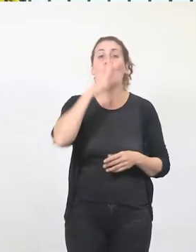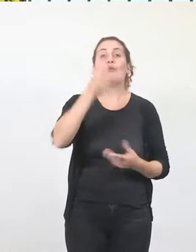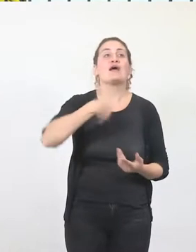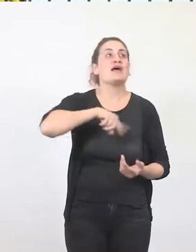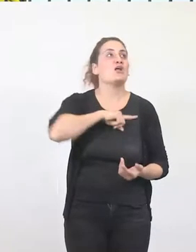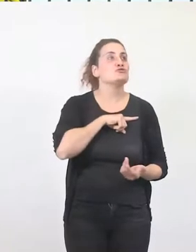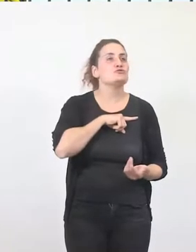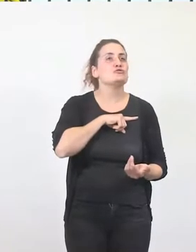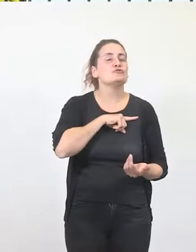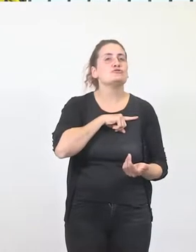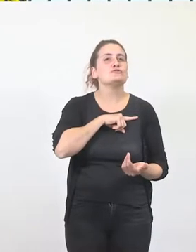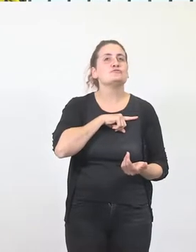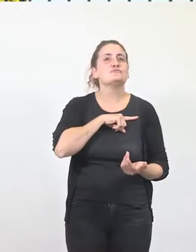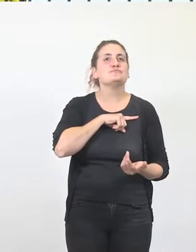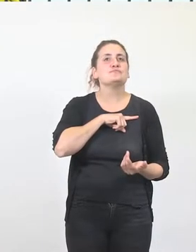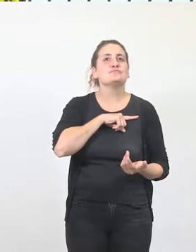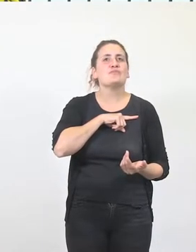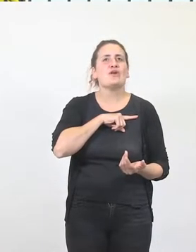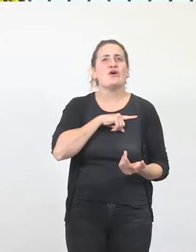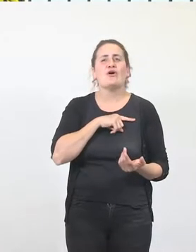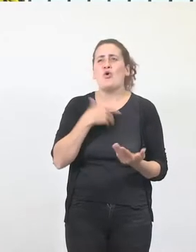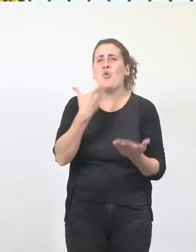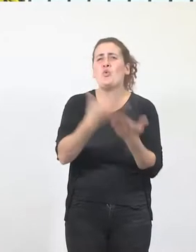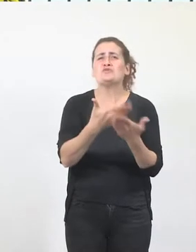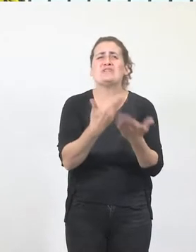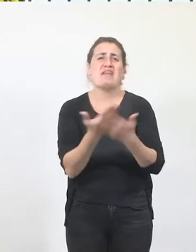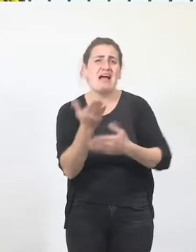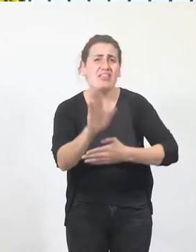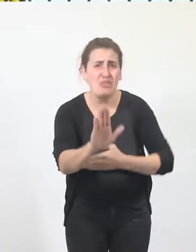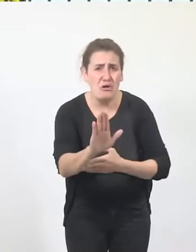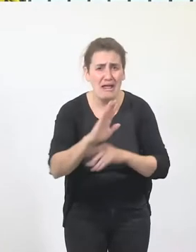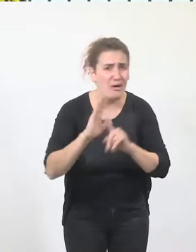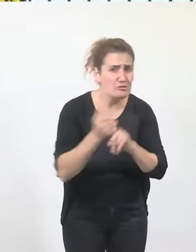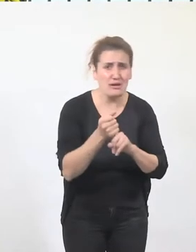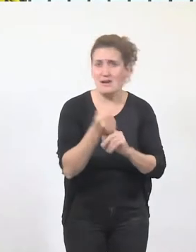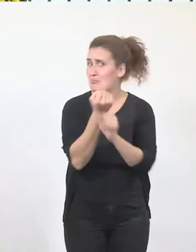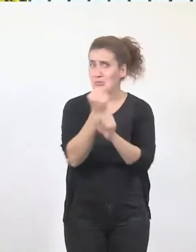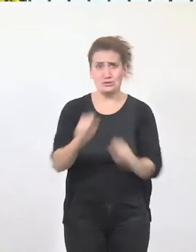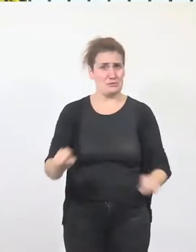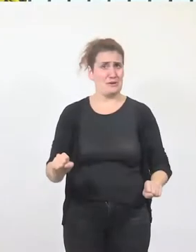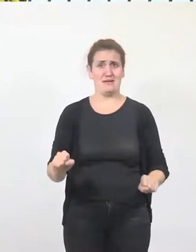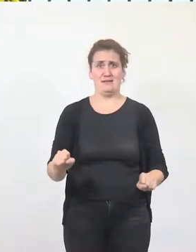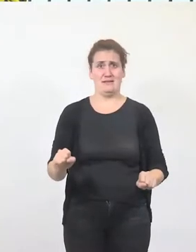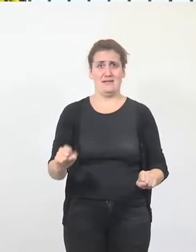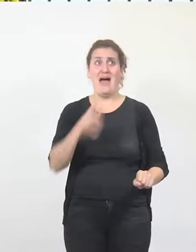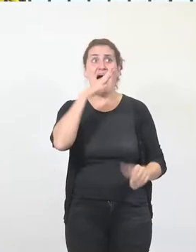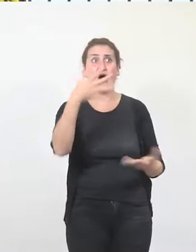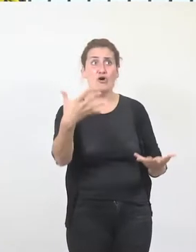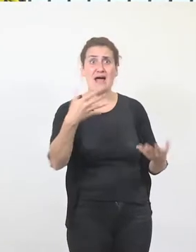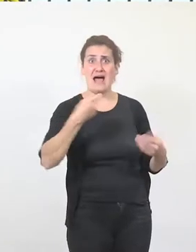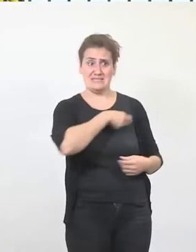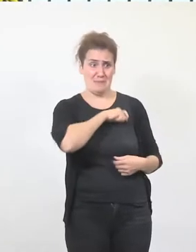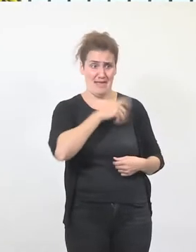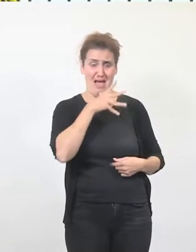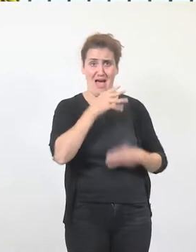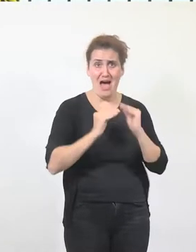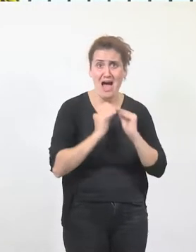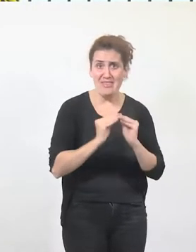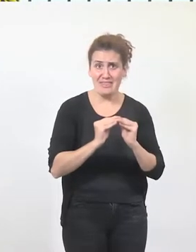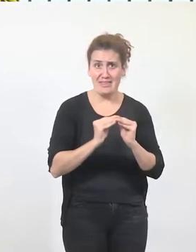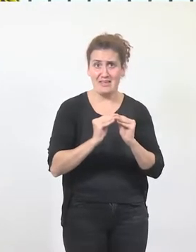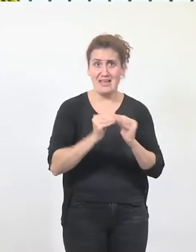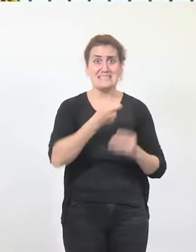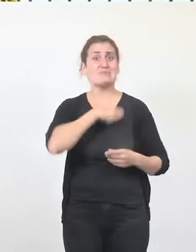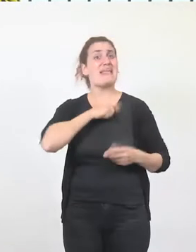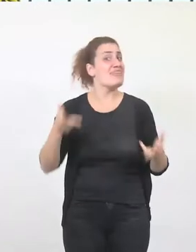no podemos encontrar ninguna justificación del papel de España de hoy, la